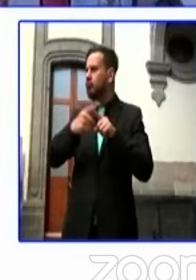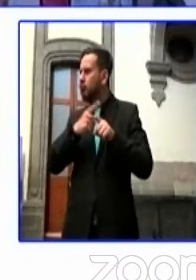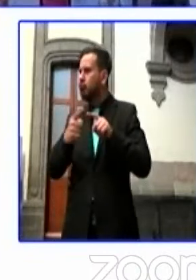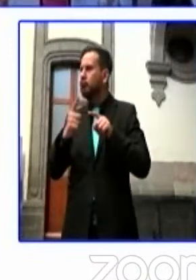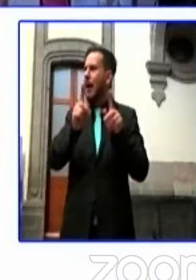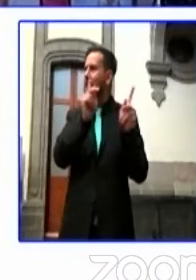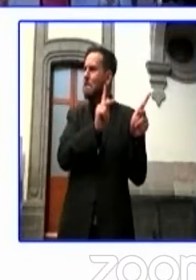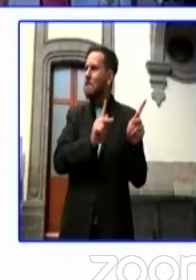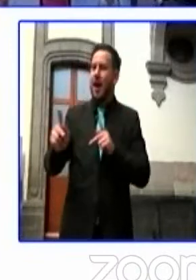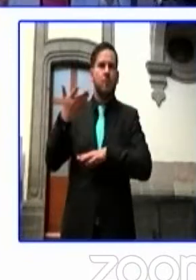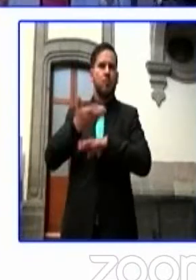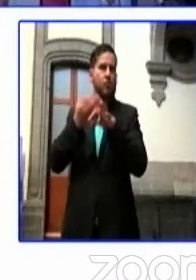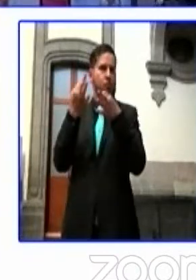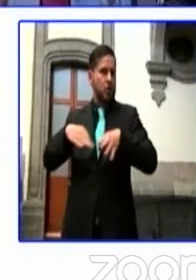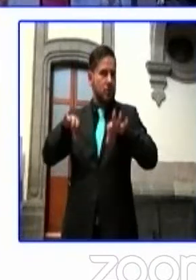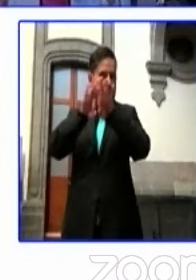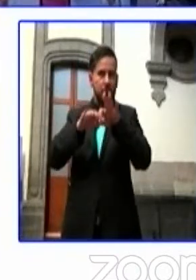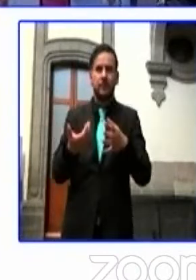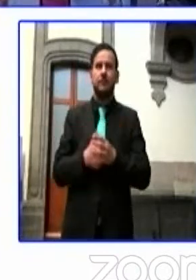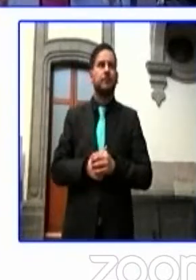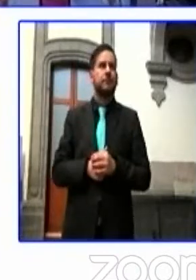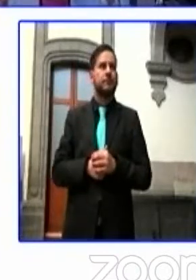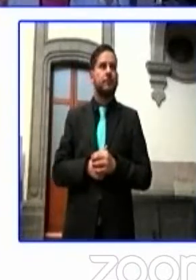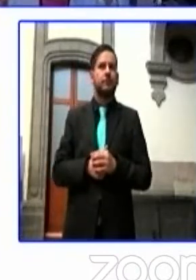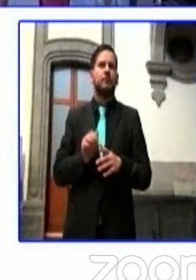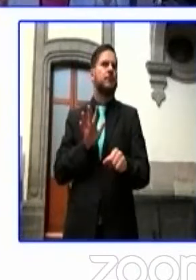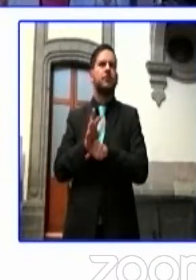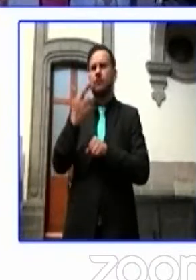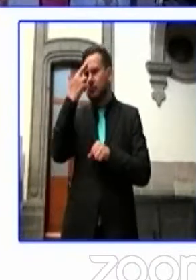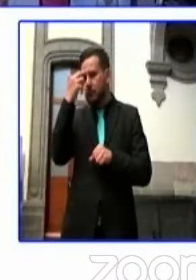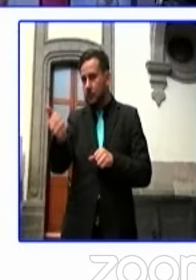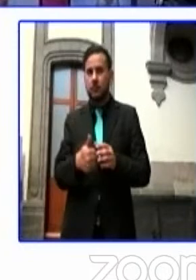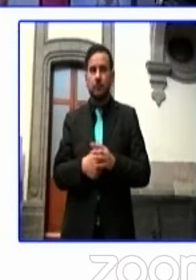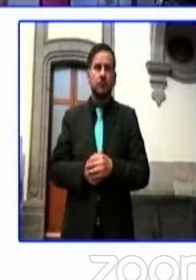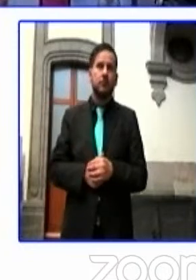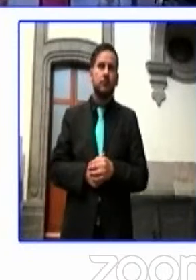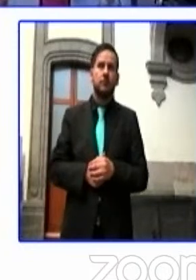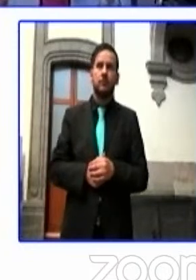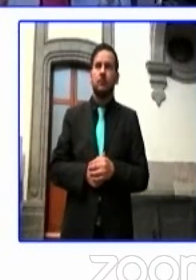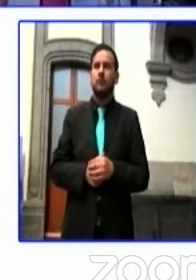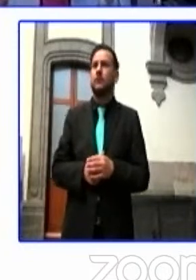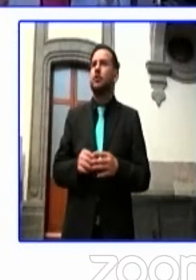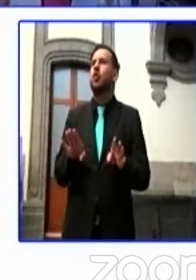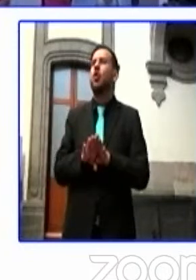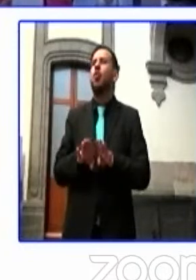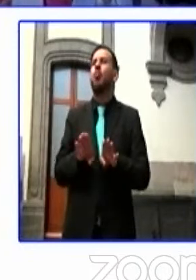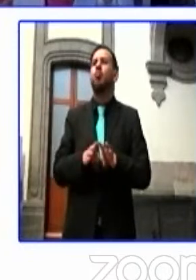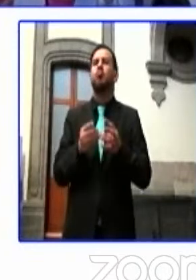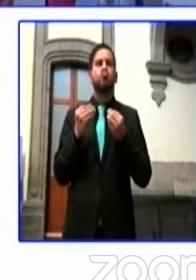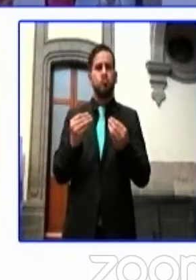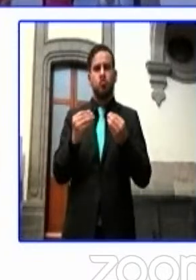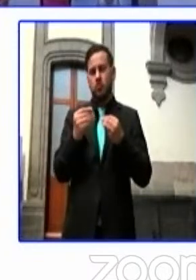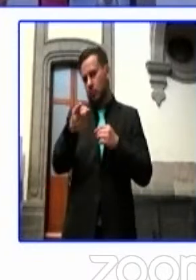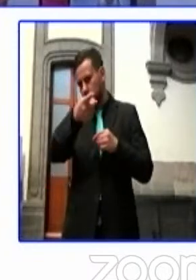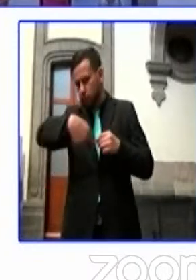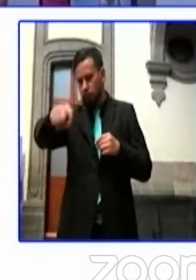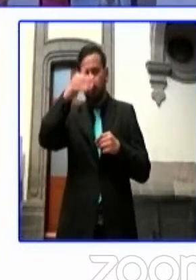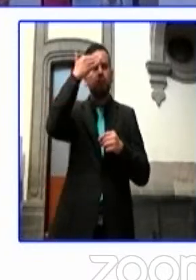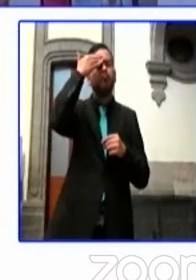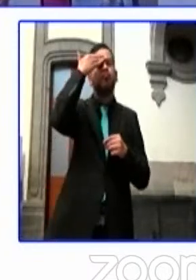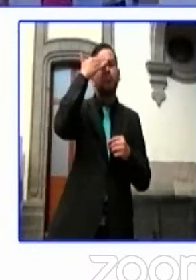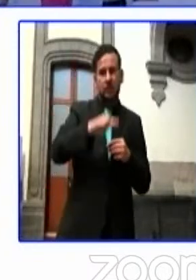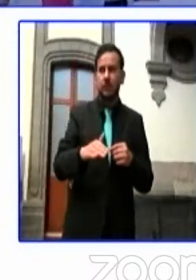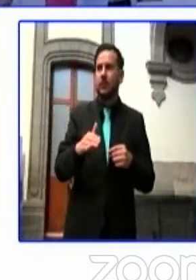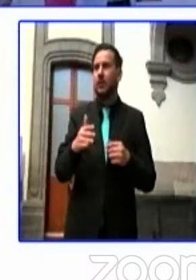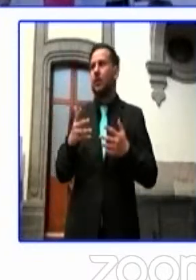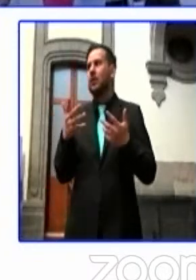particularmente importante. ¿A razón de qué? Como muchas y muchos de ustedes saben,